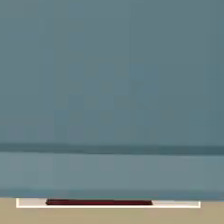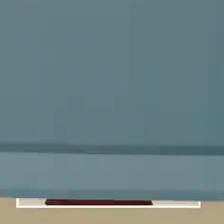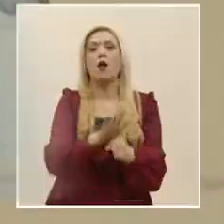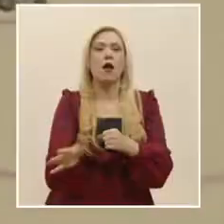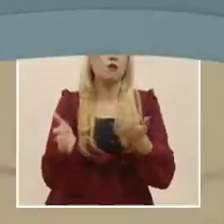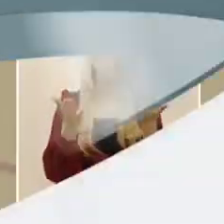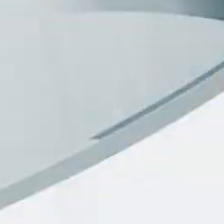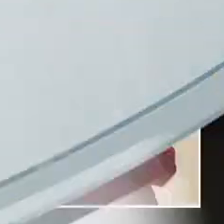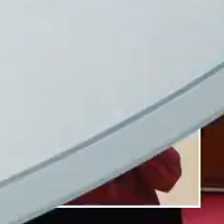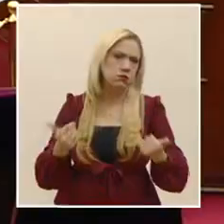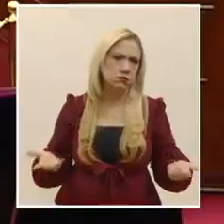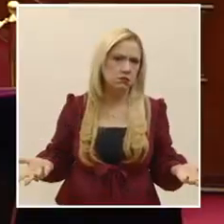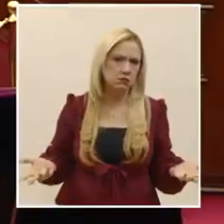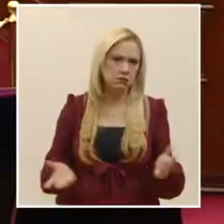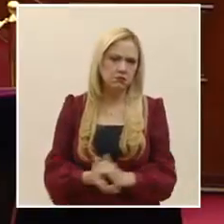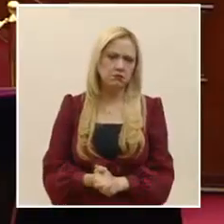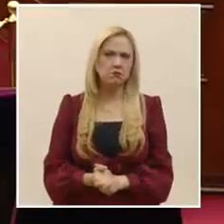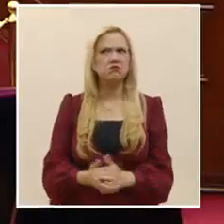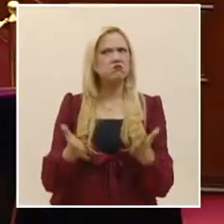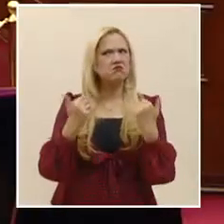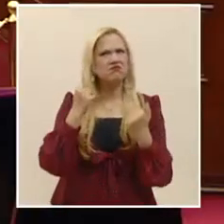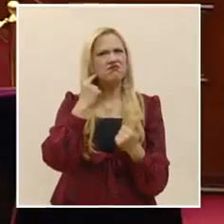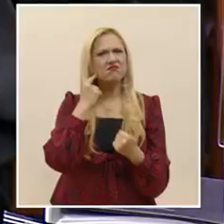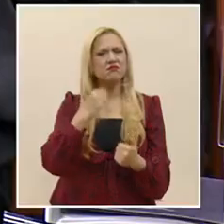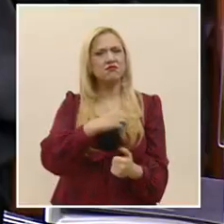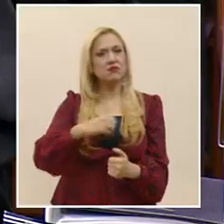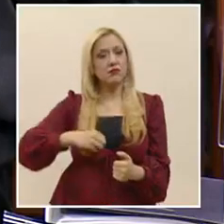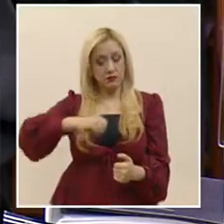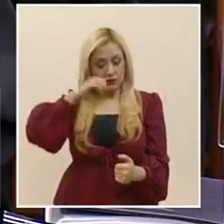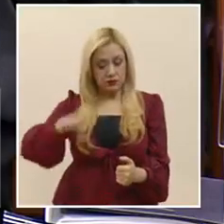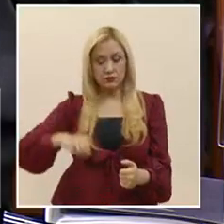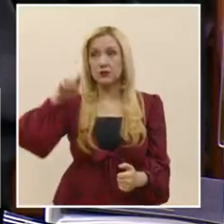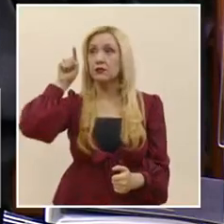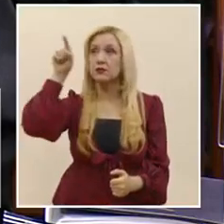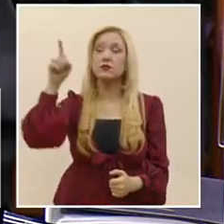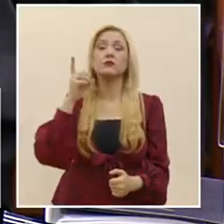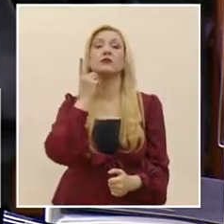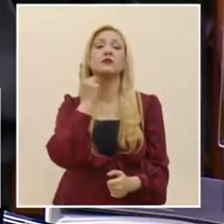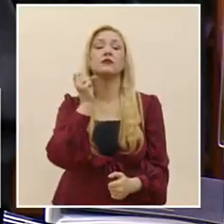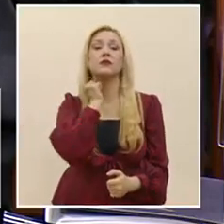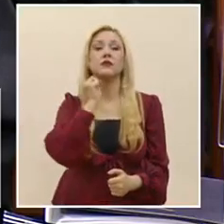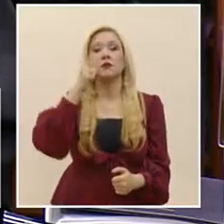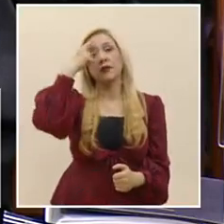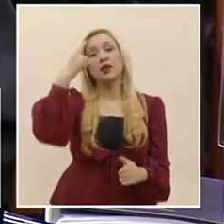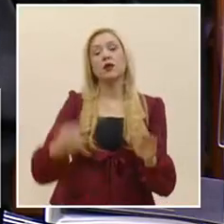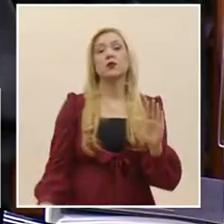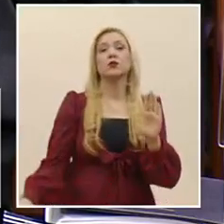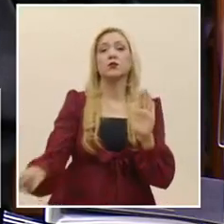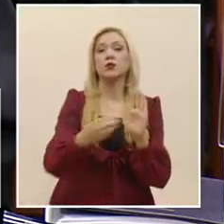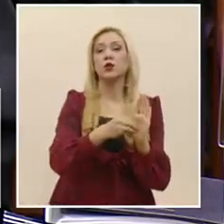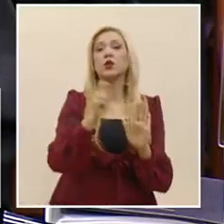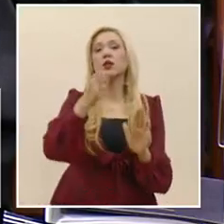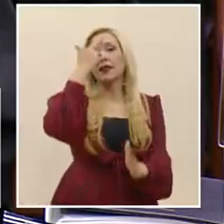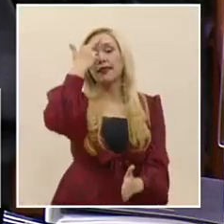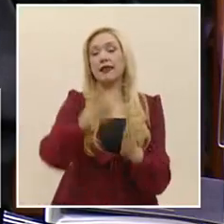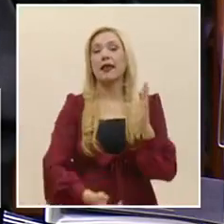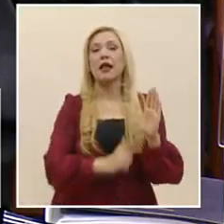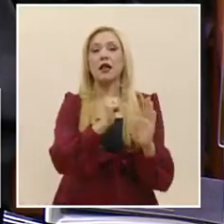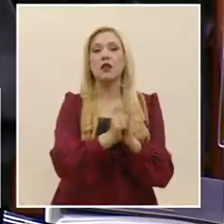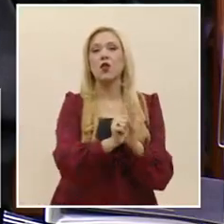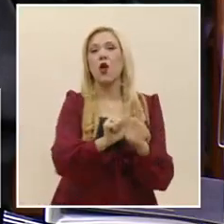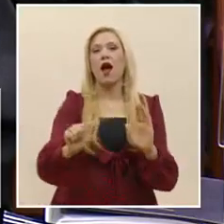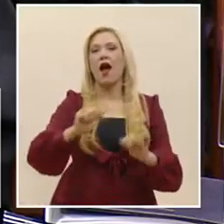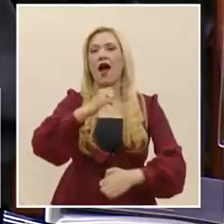No existe una obligación para el legislador local de establecer delitos en materia